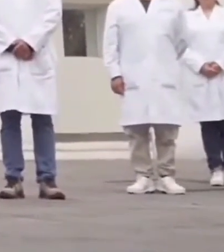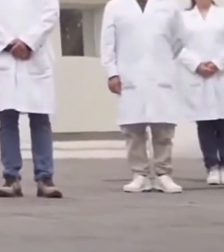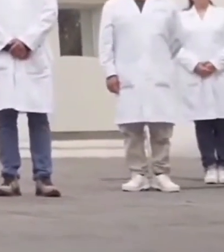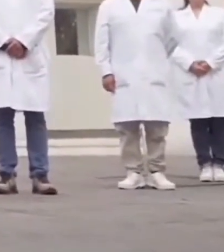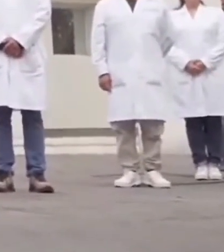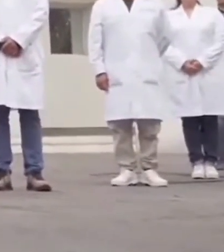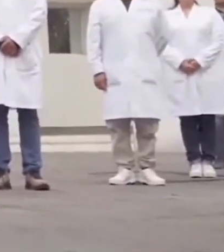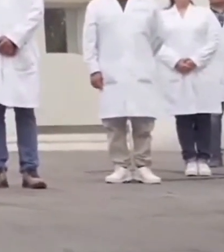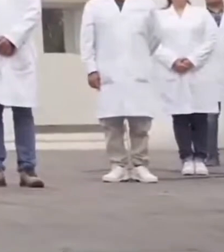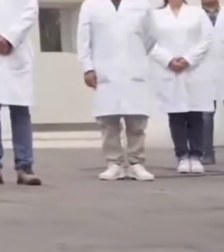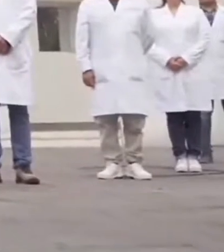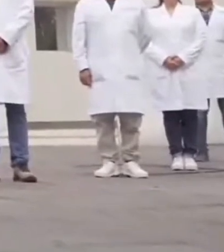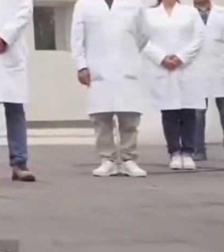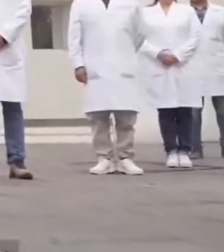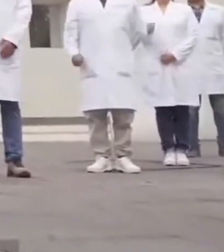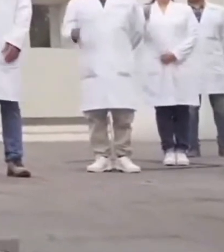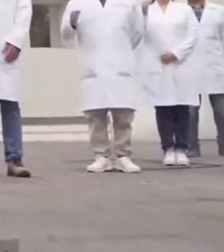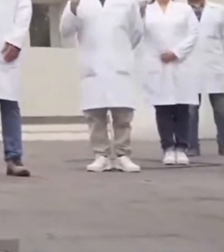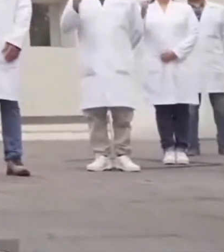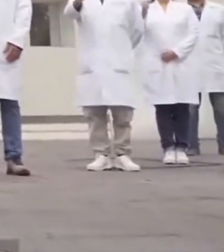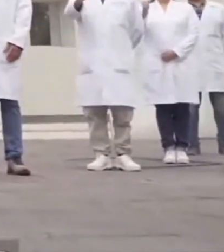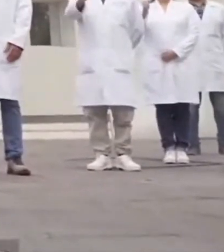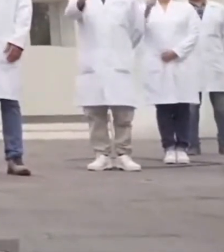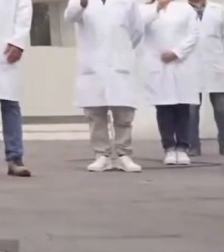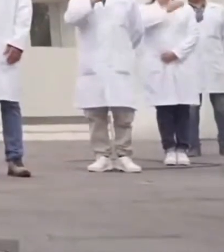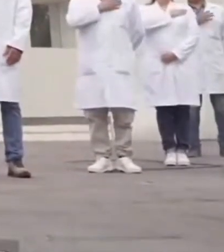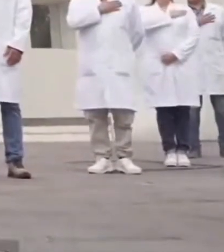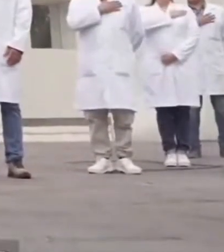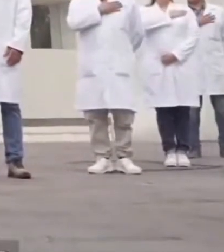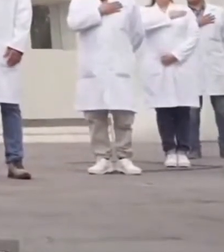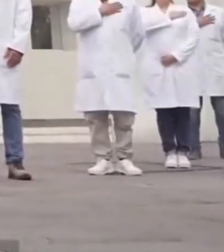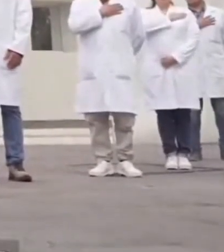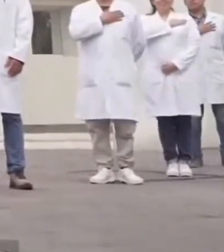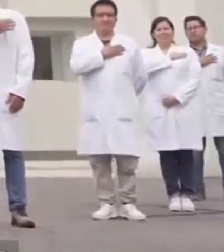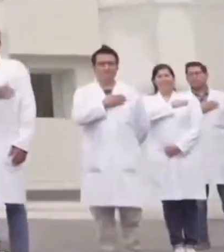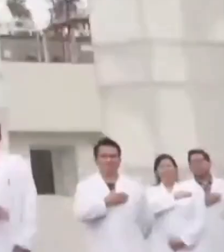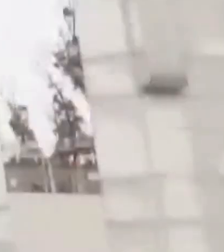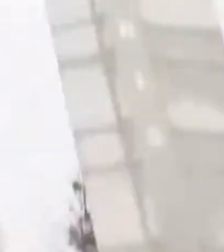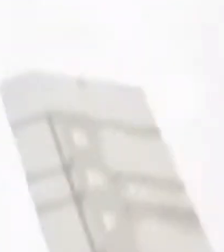y el bienestar de la población. El combate a la corrupción salva vidas.